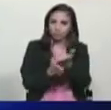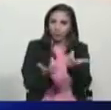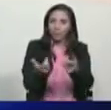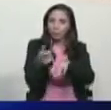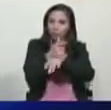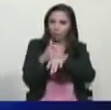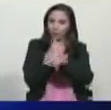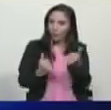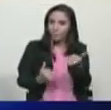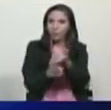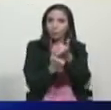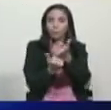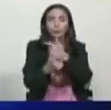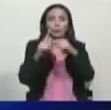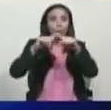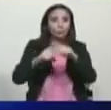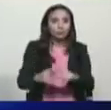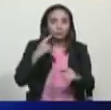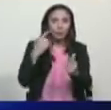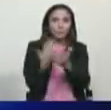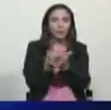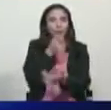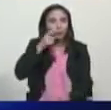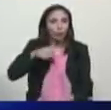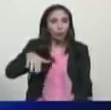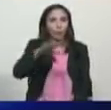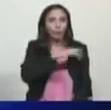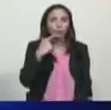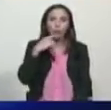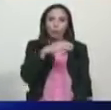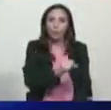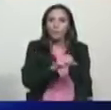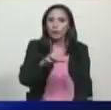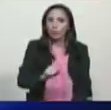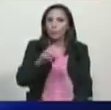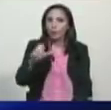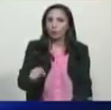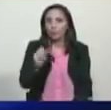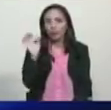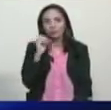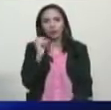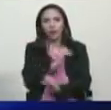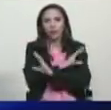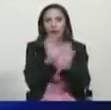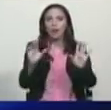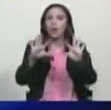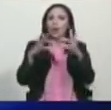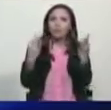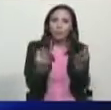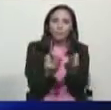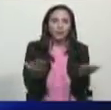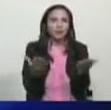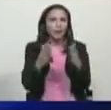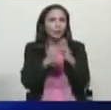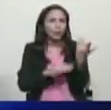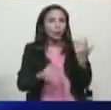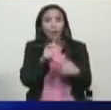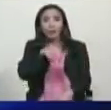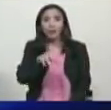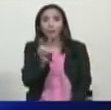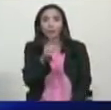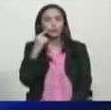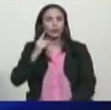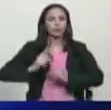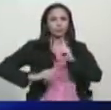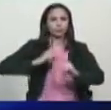el resultado de este trabajo llegue al pueblo venezolano, llegue a quien tiene que llegar, a la familia venezolana. Venezuela debe